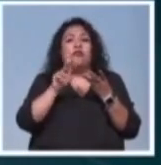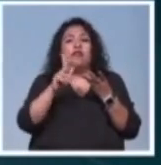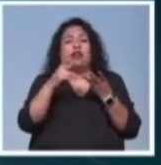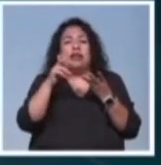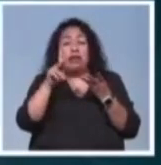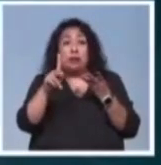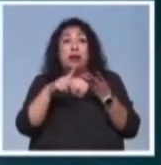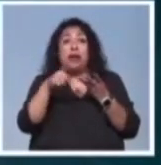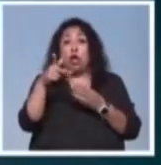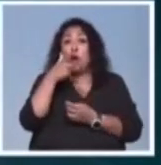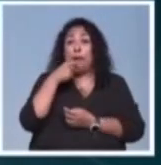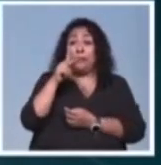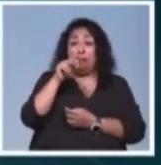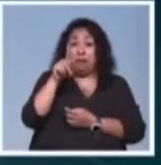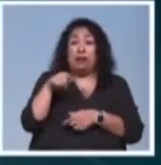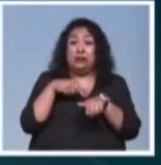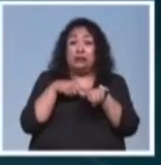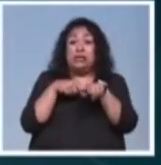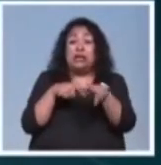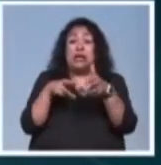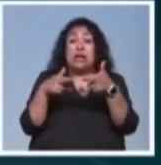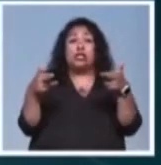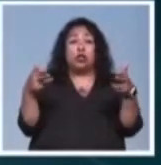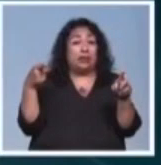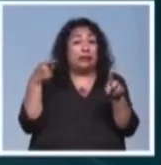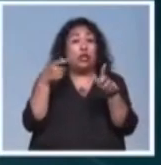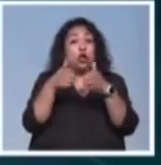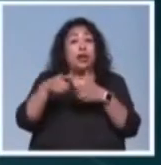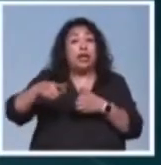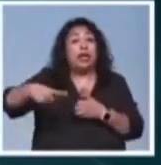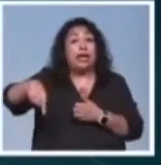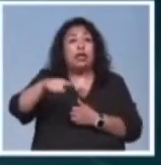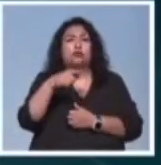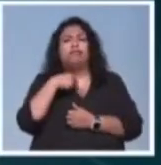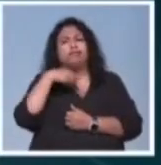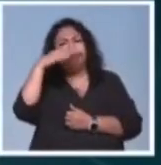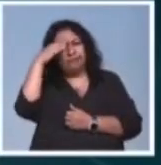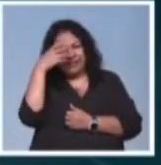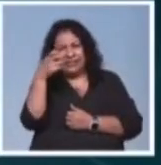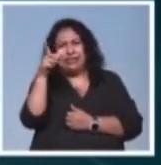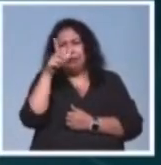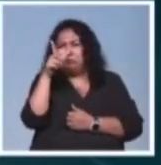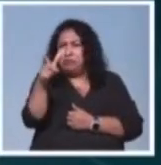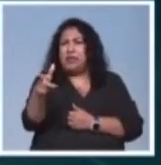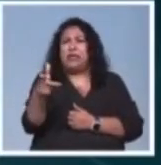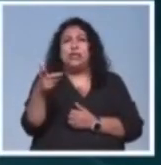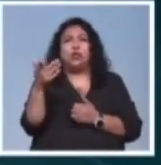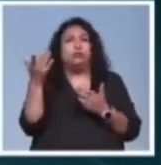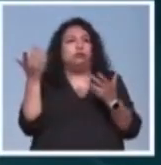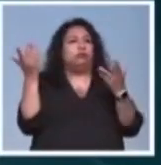Philippe Supor, y que Octavio Paz pues mantuvo relaciones directas con ellos. Me parece que este espíritu es